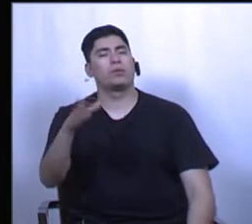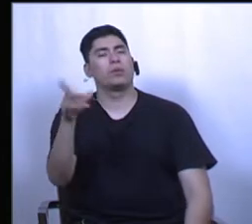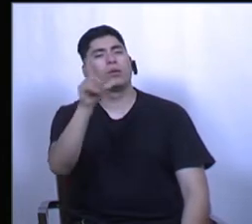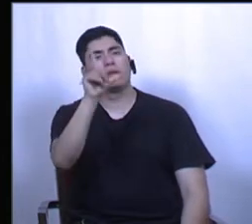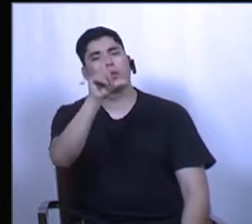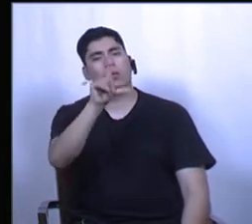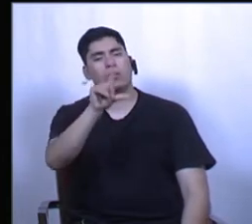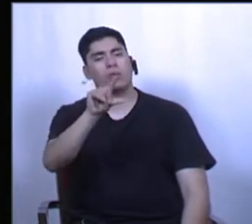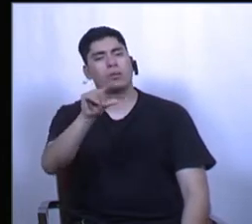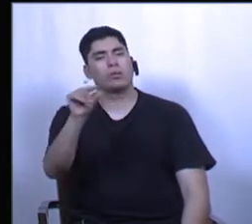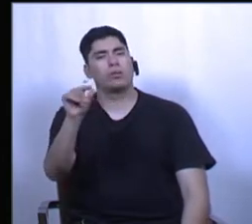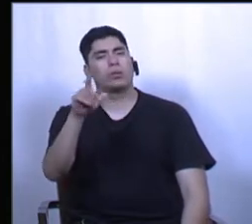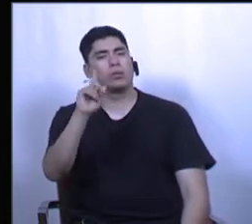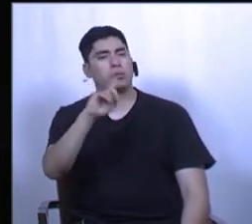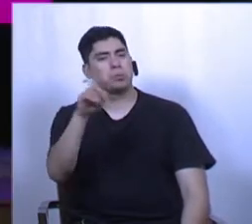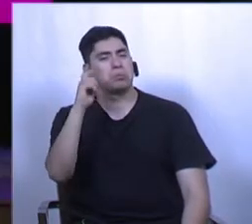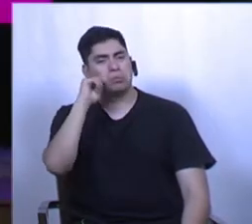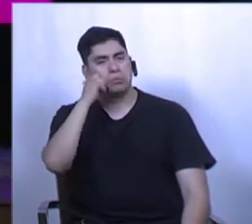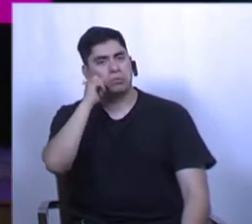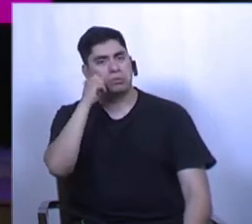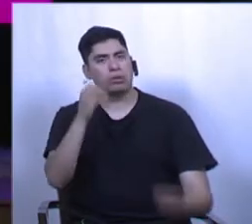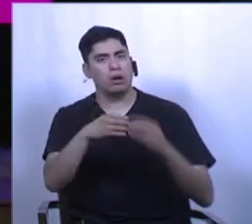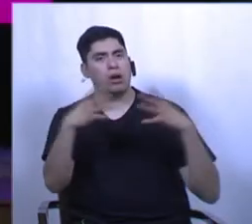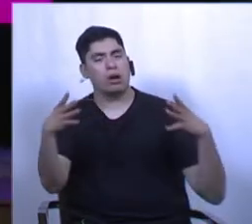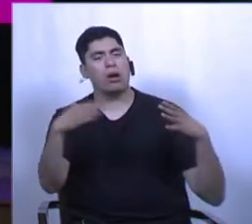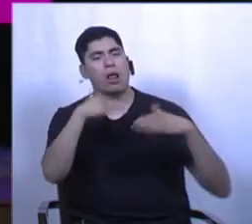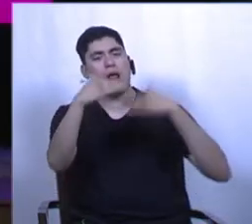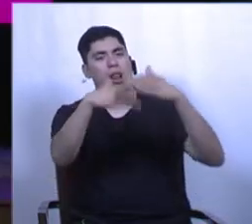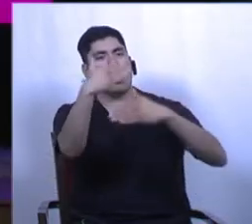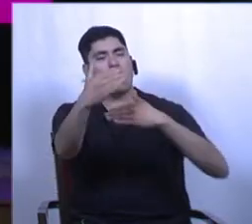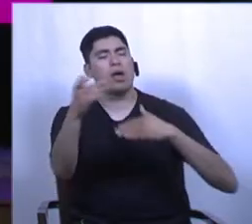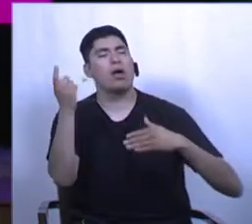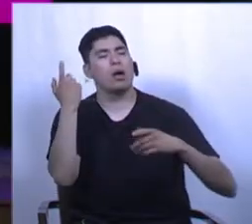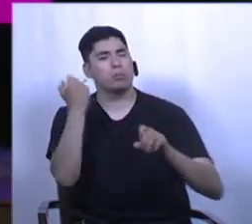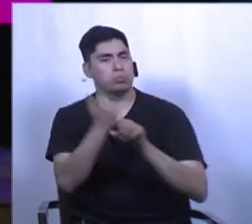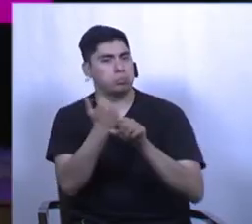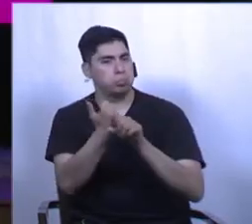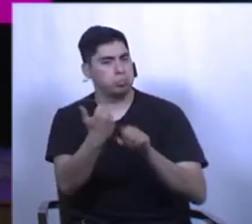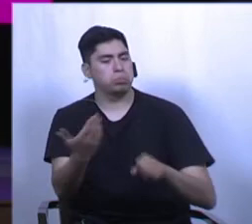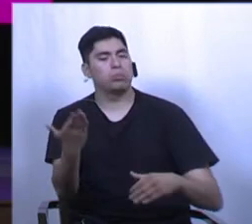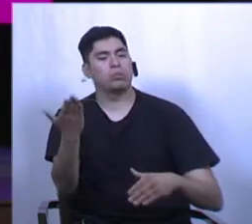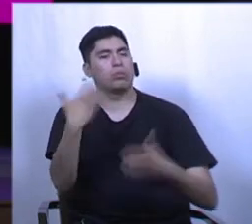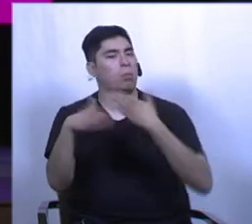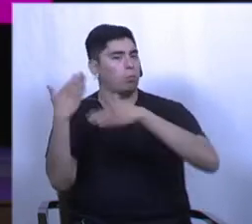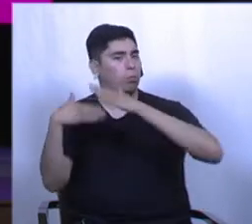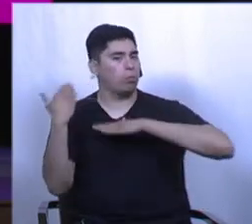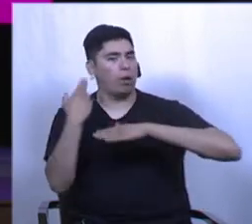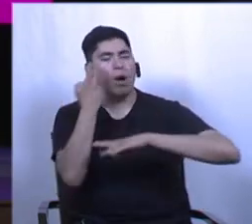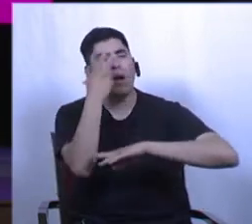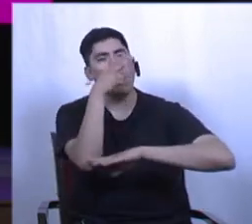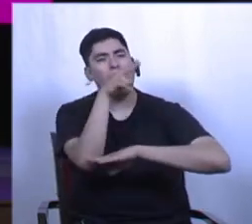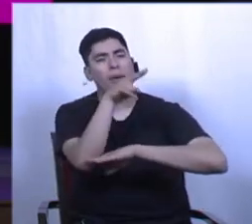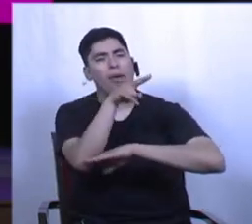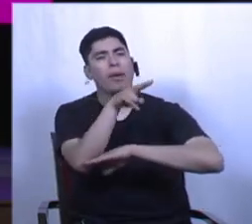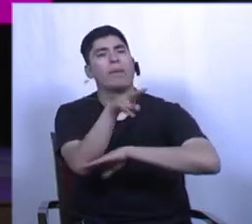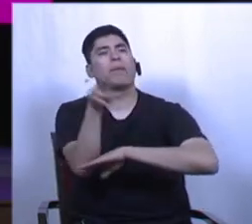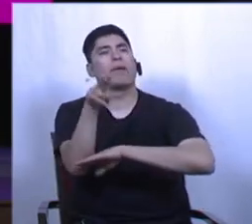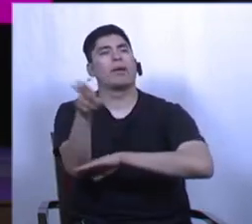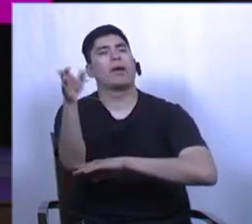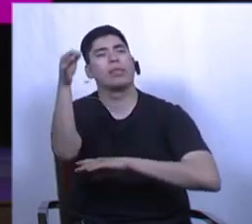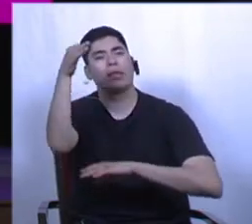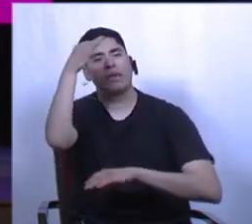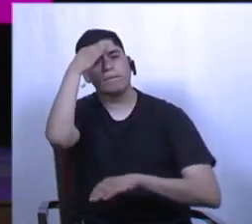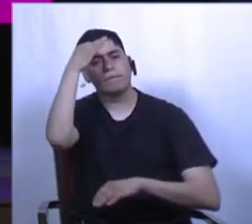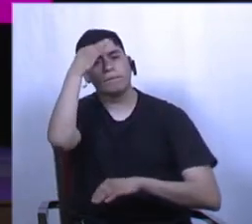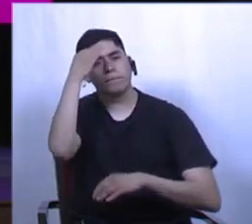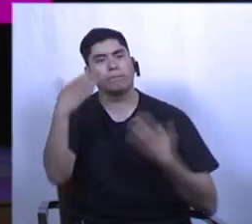y no ha significado grandes avances en los ensayos. Entonces lo que hicimos fue devolvernos un poco y mirar estas enfermedades